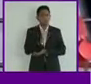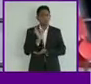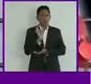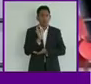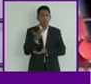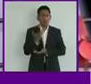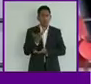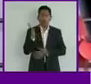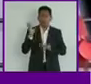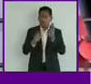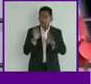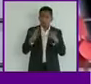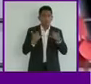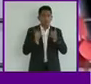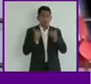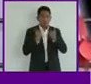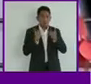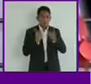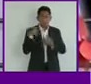cosas así, y